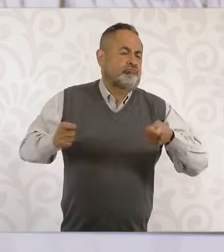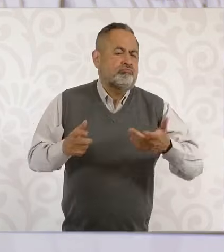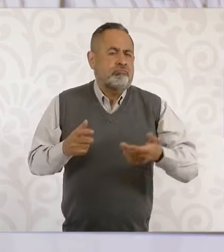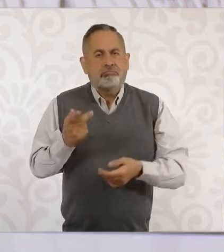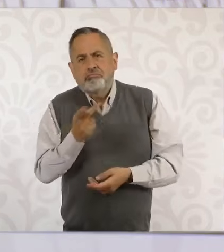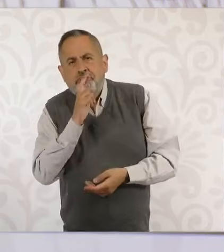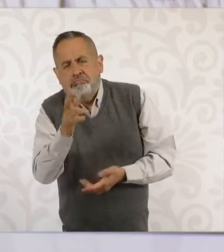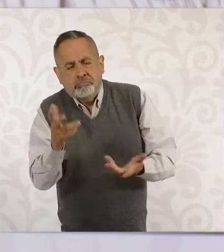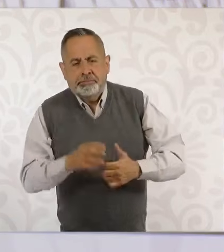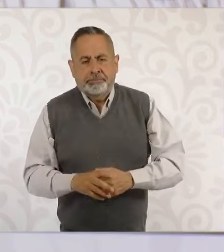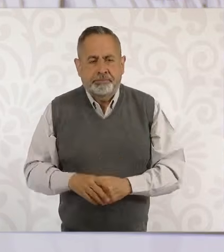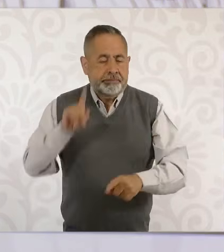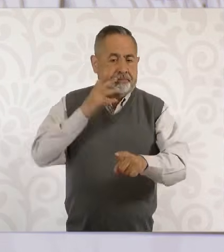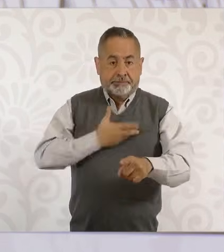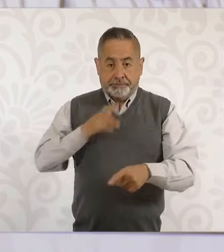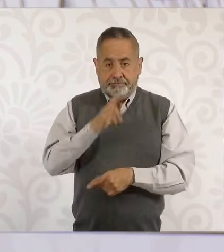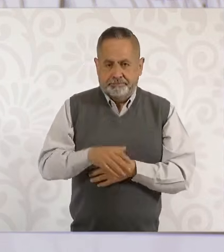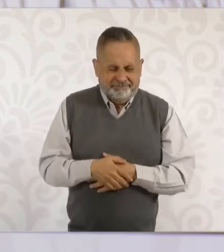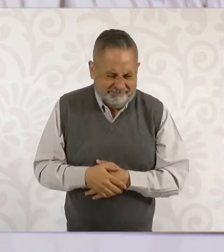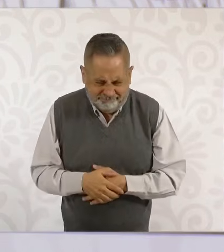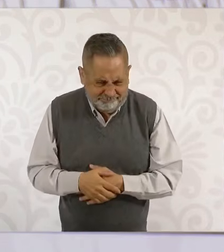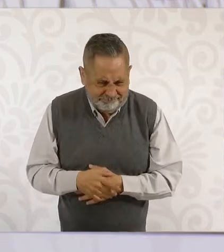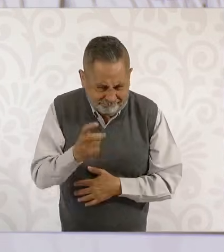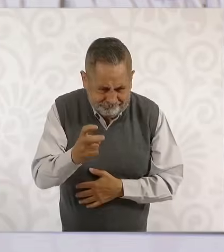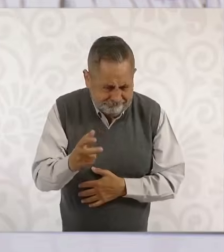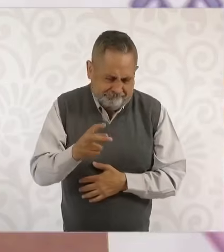No sé por qué lo hayan planteado.